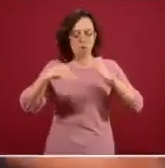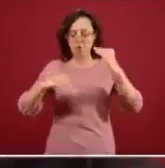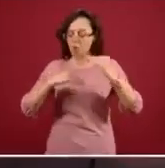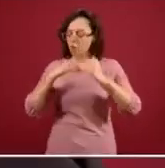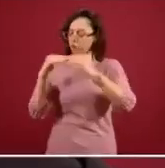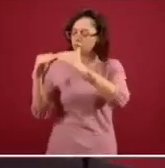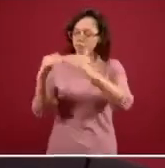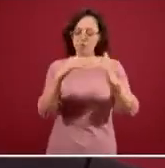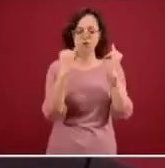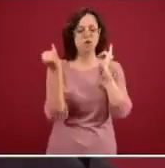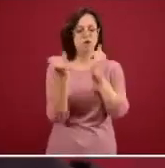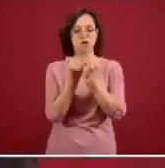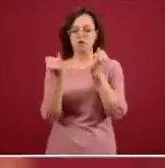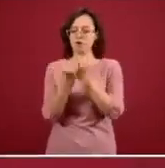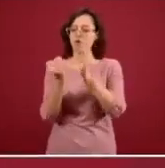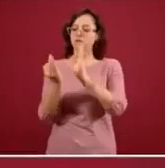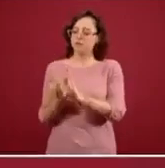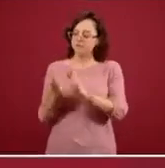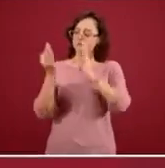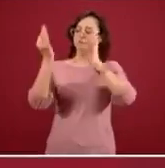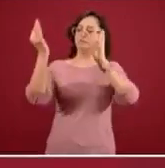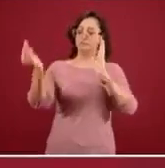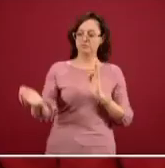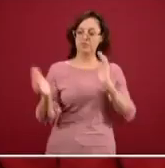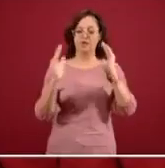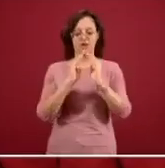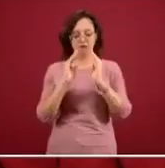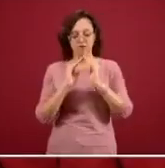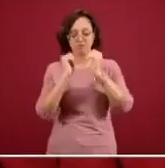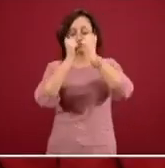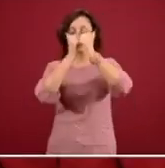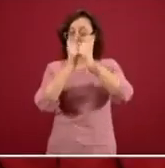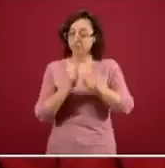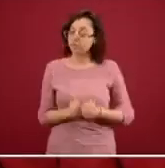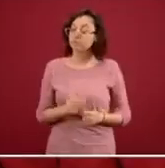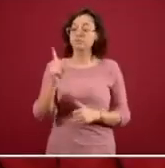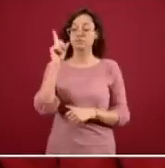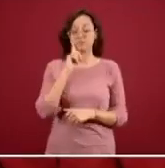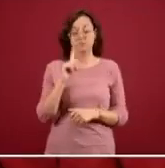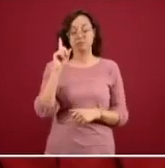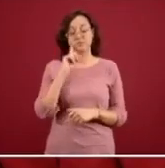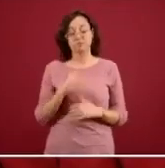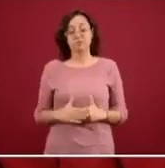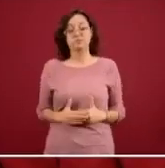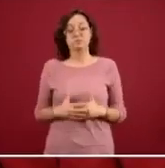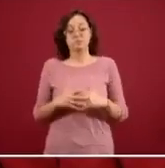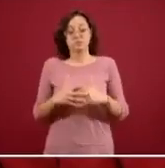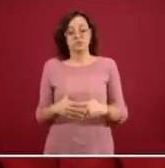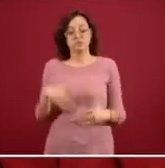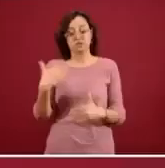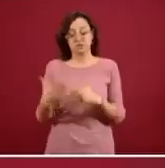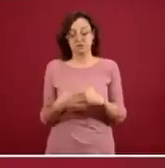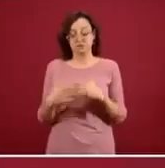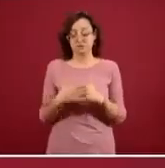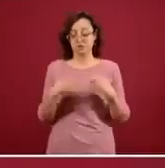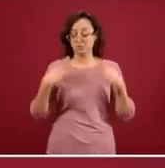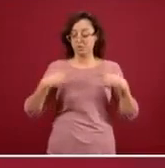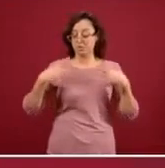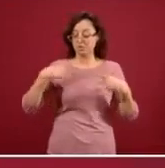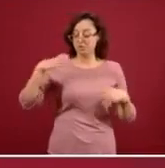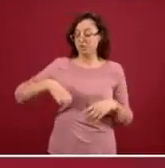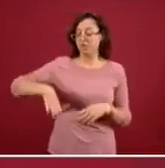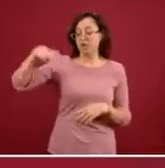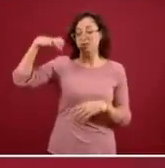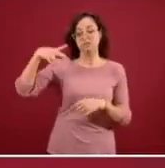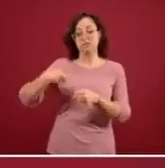esencialmente mantenerse a su sana distancia, quedarse en casa, en especial las mujeres embarazadas junto con las personas adultas mayores y